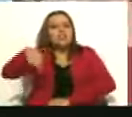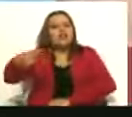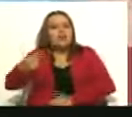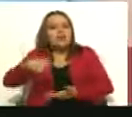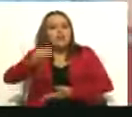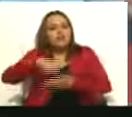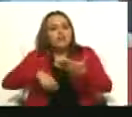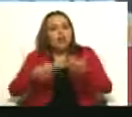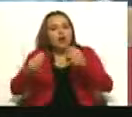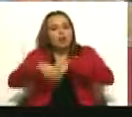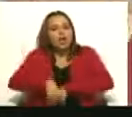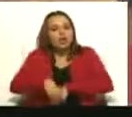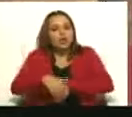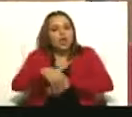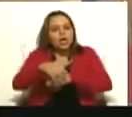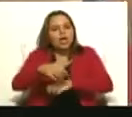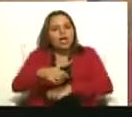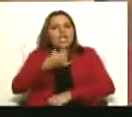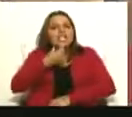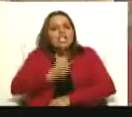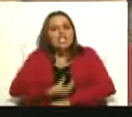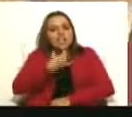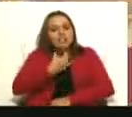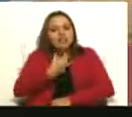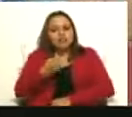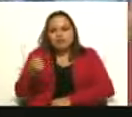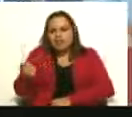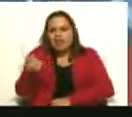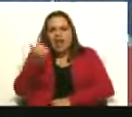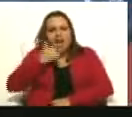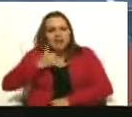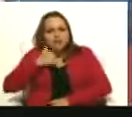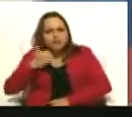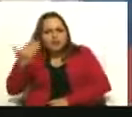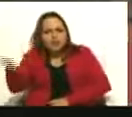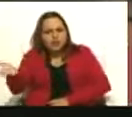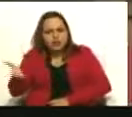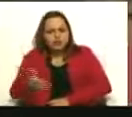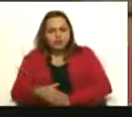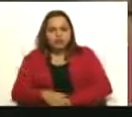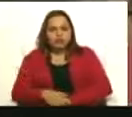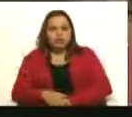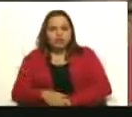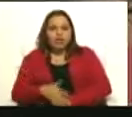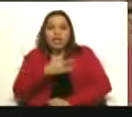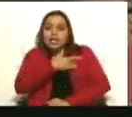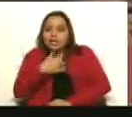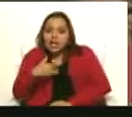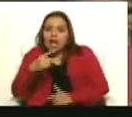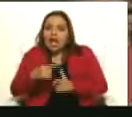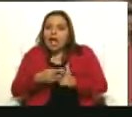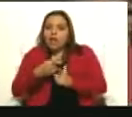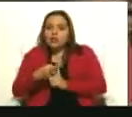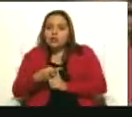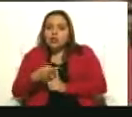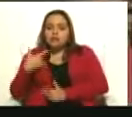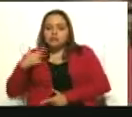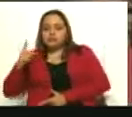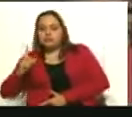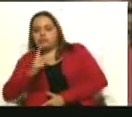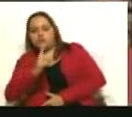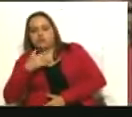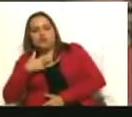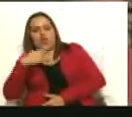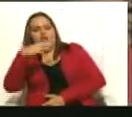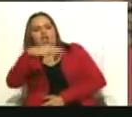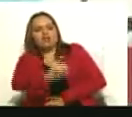Acuerdo de Ginebra. Y es muy osado de su parte de pretender entonces ella venir a validar un